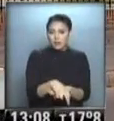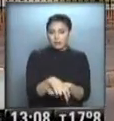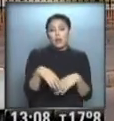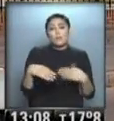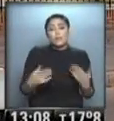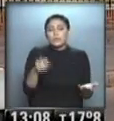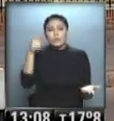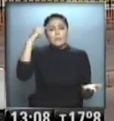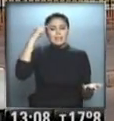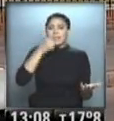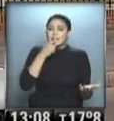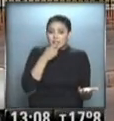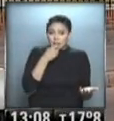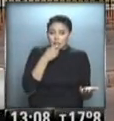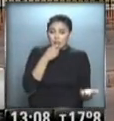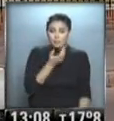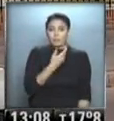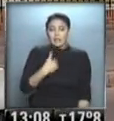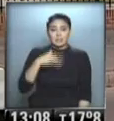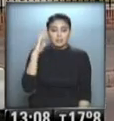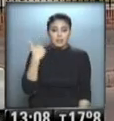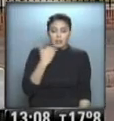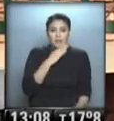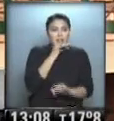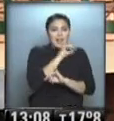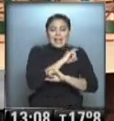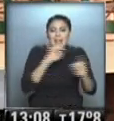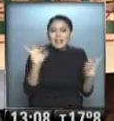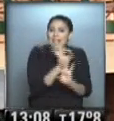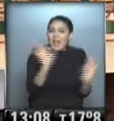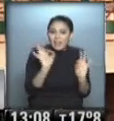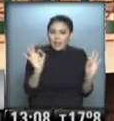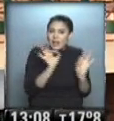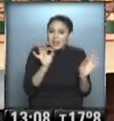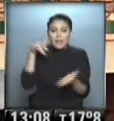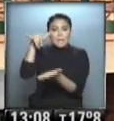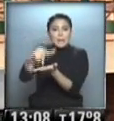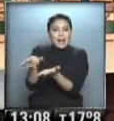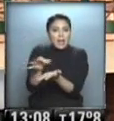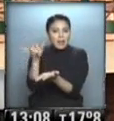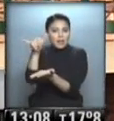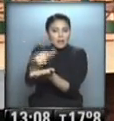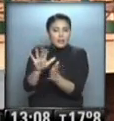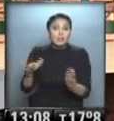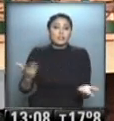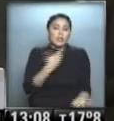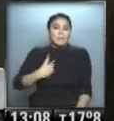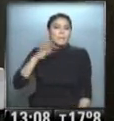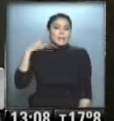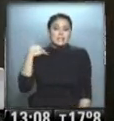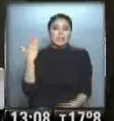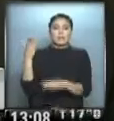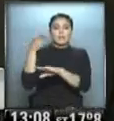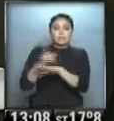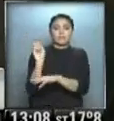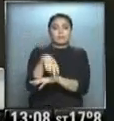eso, imagínese qué le hubiera pasado si no se hubiera dicho nada de esta escala técnica ahí, de que, y la presidenta hubiera bajado esas 12,